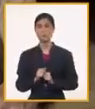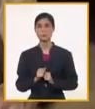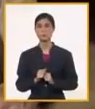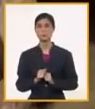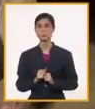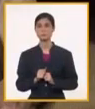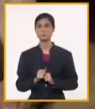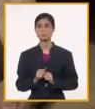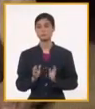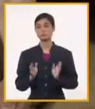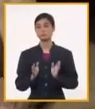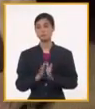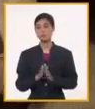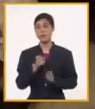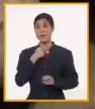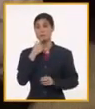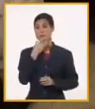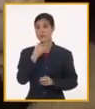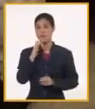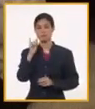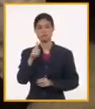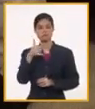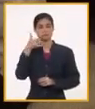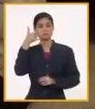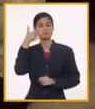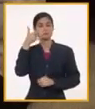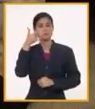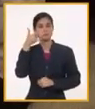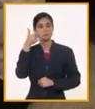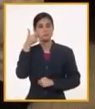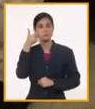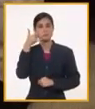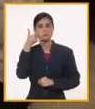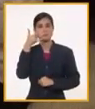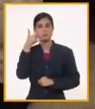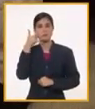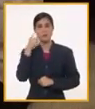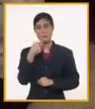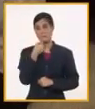Y entonces, bueno, me dice